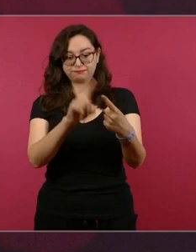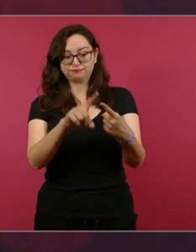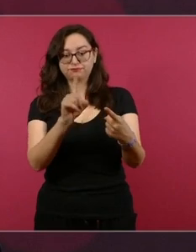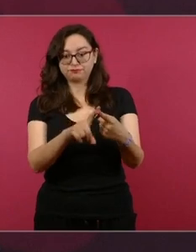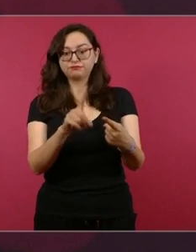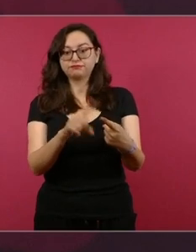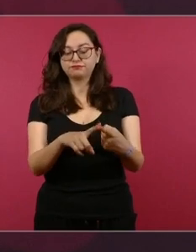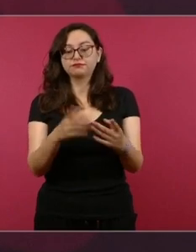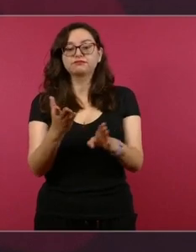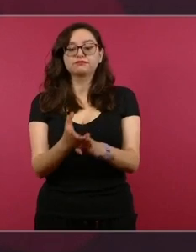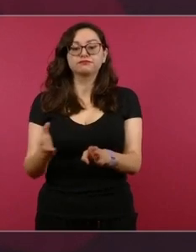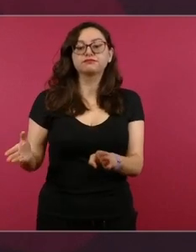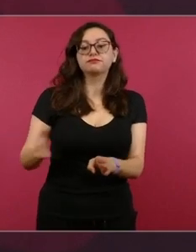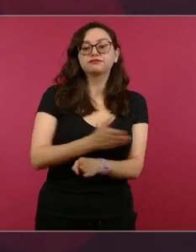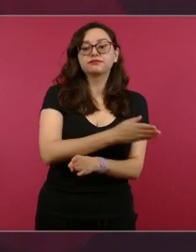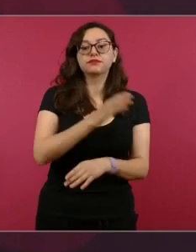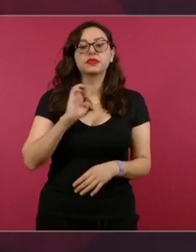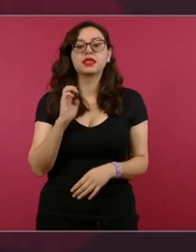neoliberales,